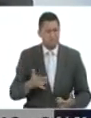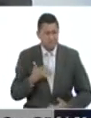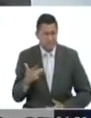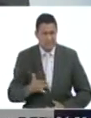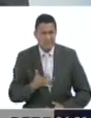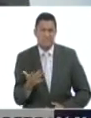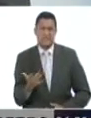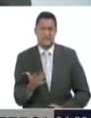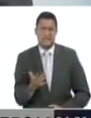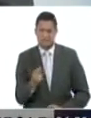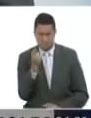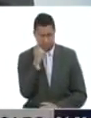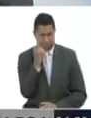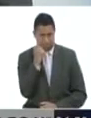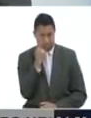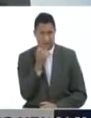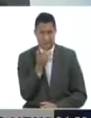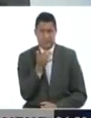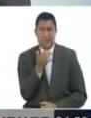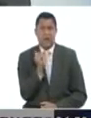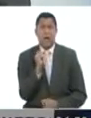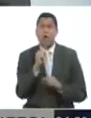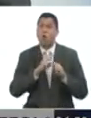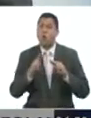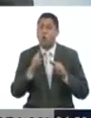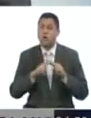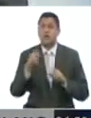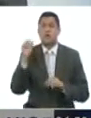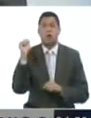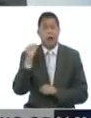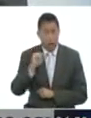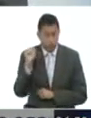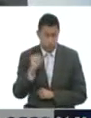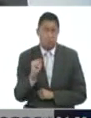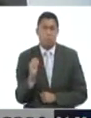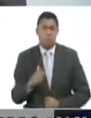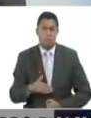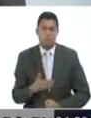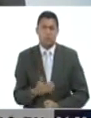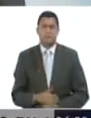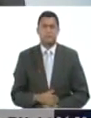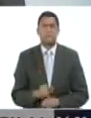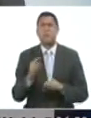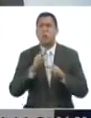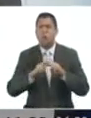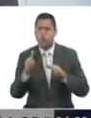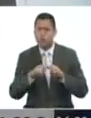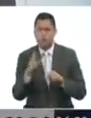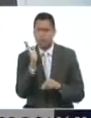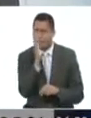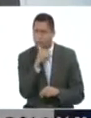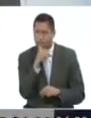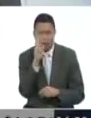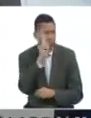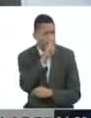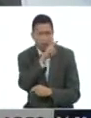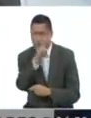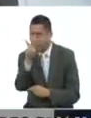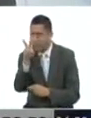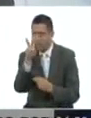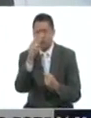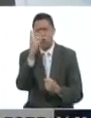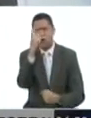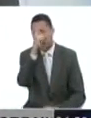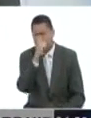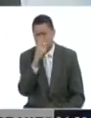o signos de alerta que puede tener un niño con potencialmente que pudiera ser autismo. Un niño que no tenga contacto visual al año, a los